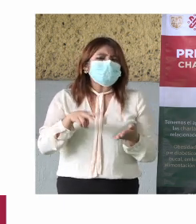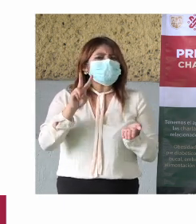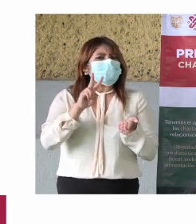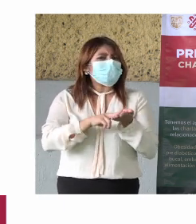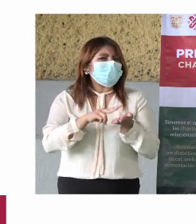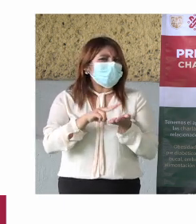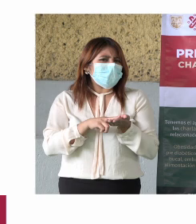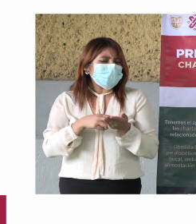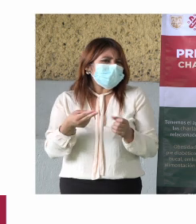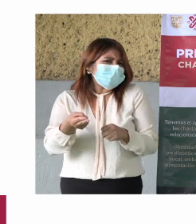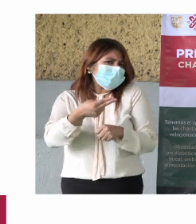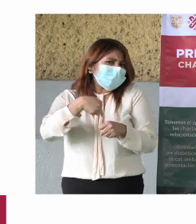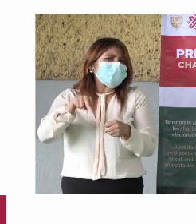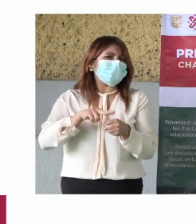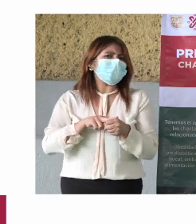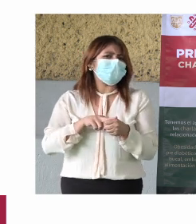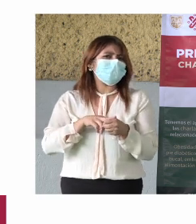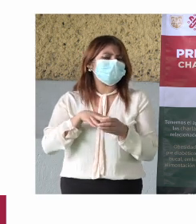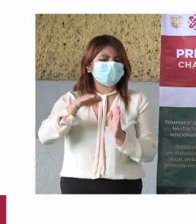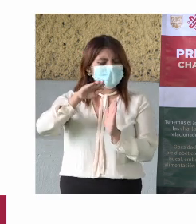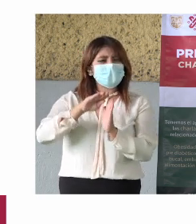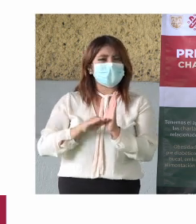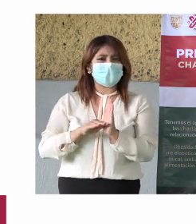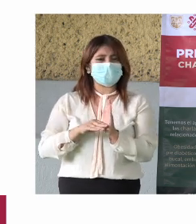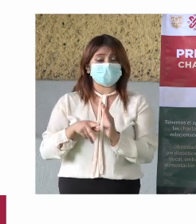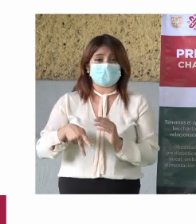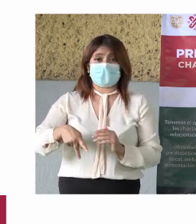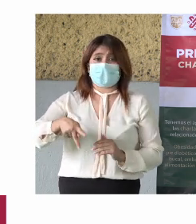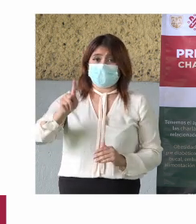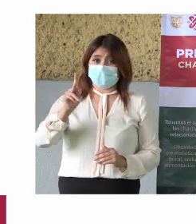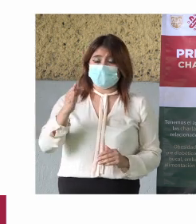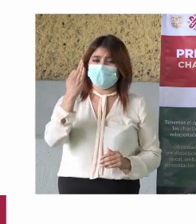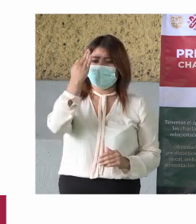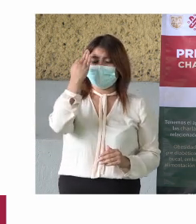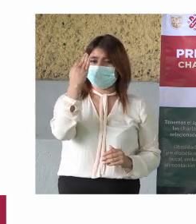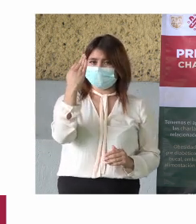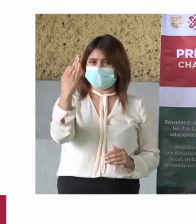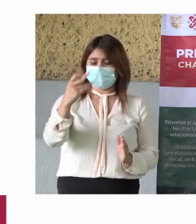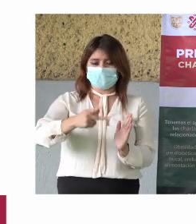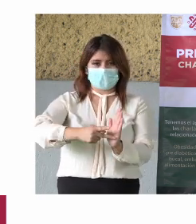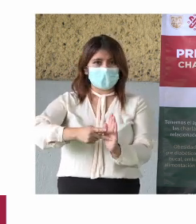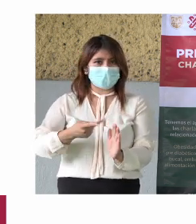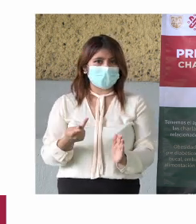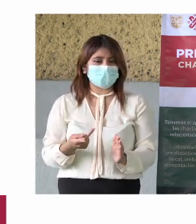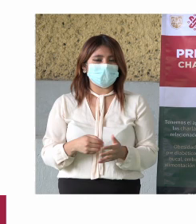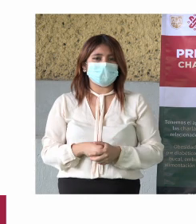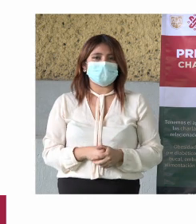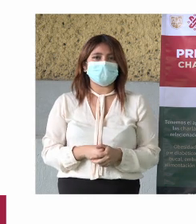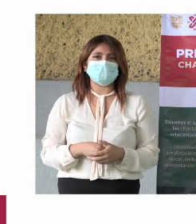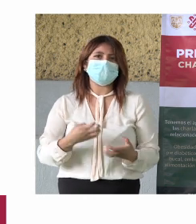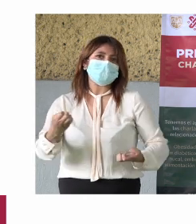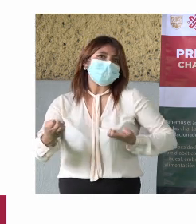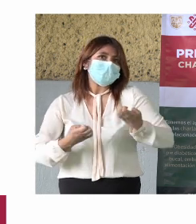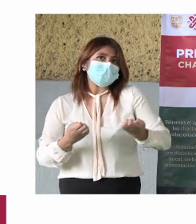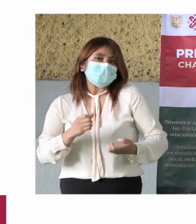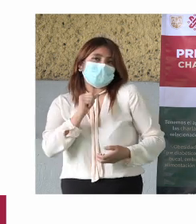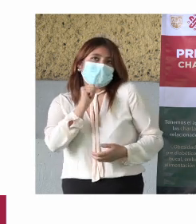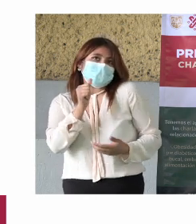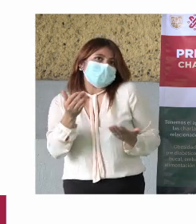son valores que son bajitos. Sin embargo, conforme pasa el tiempo y dejamos de hacer ejercicio,